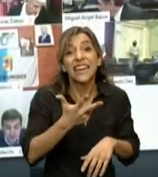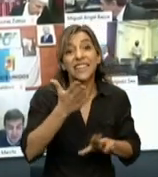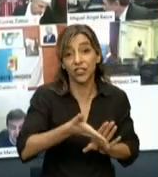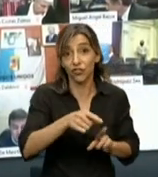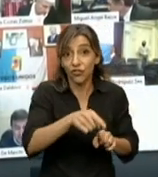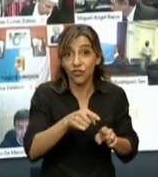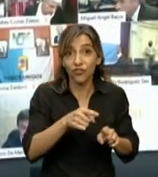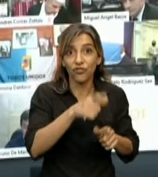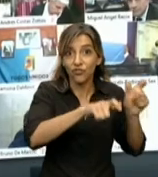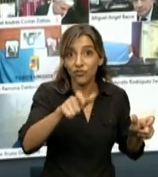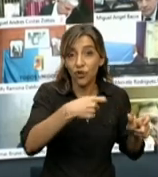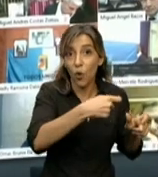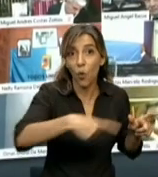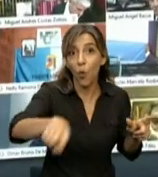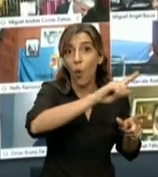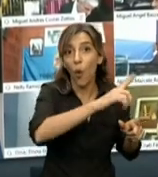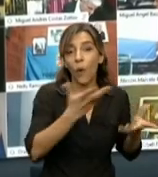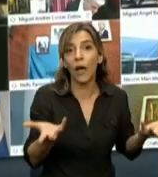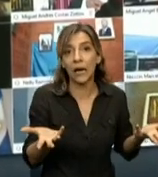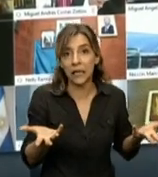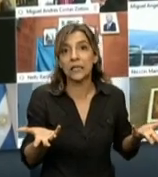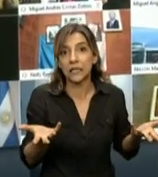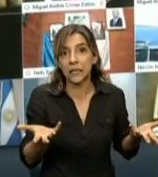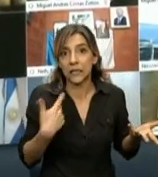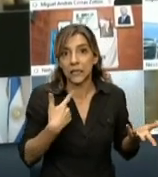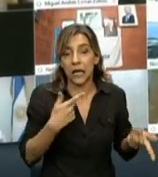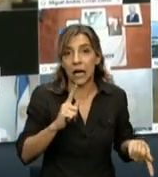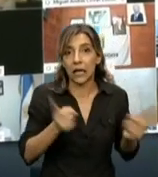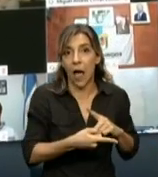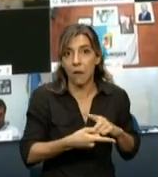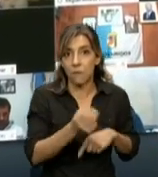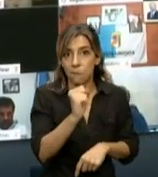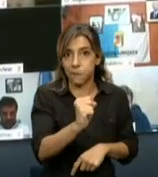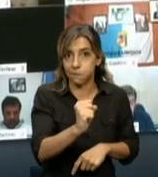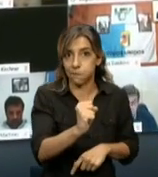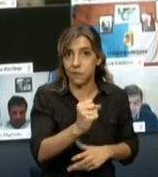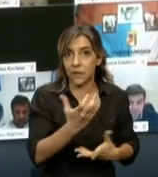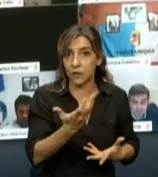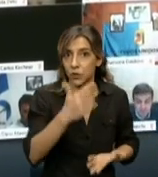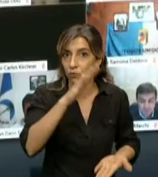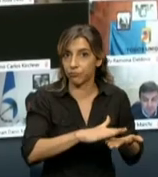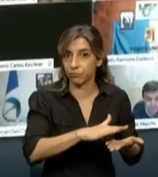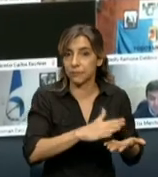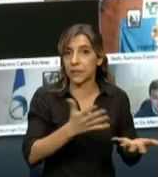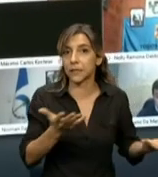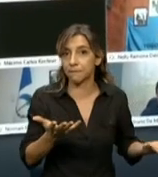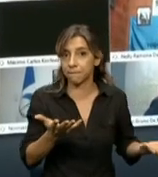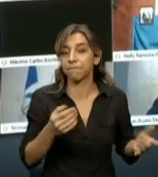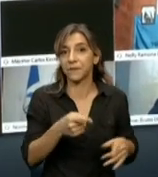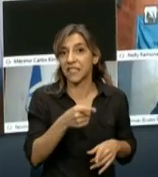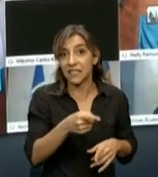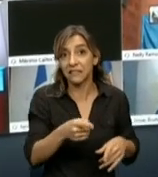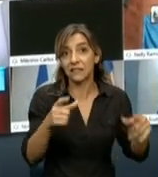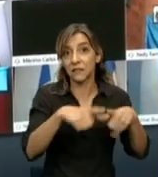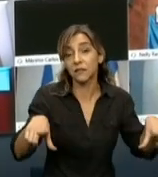Jubilados estarían asignados en bonos en pesos. Ese fondo, presidente, no fue creado para prestarle